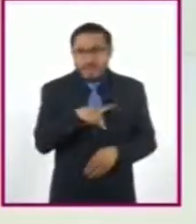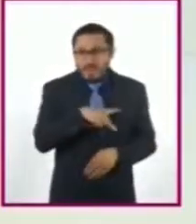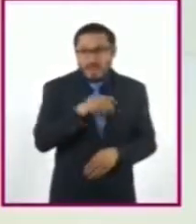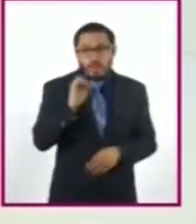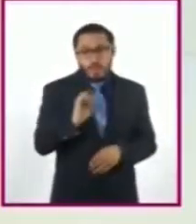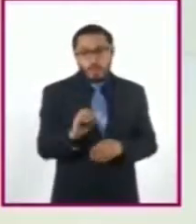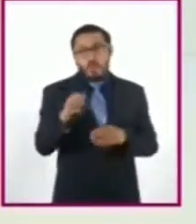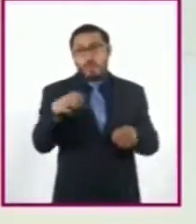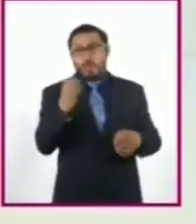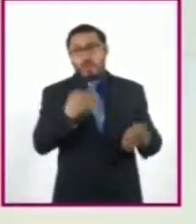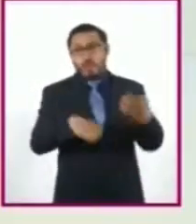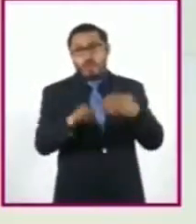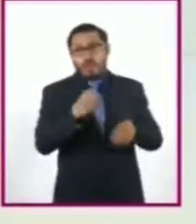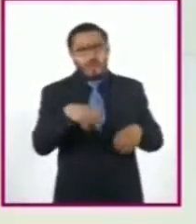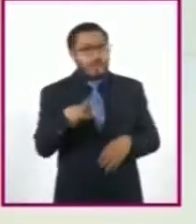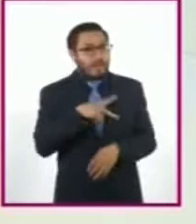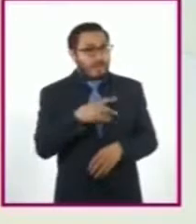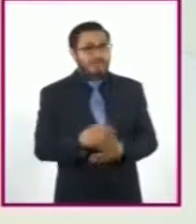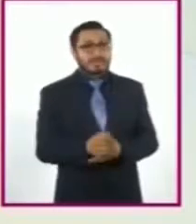empresa.